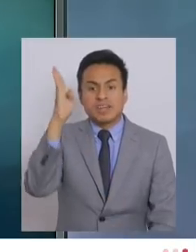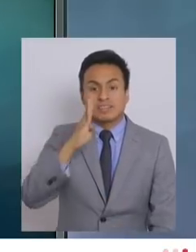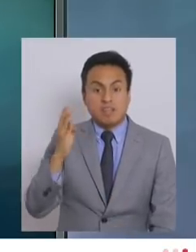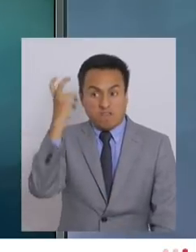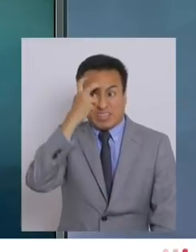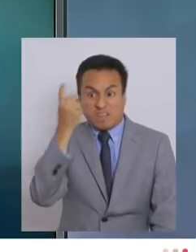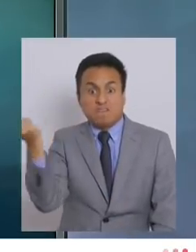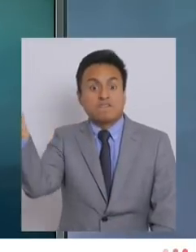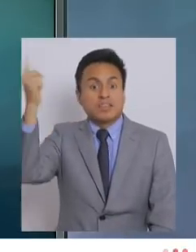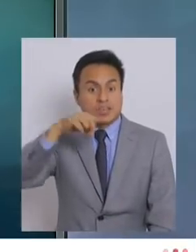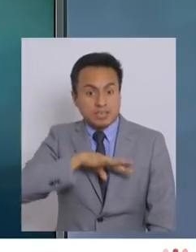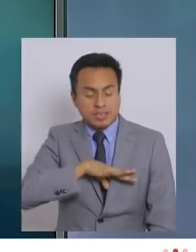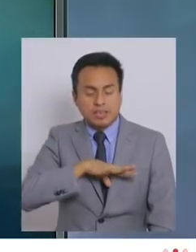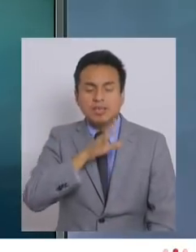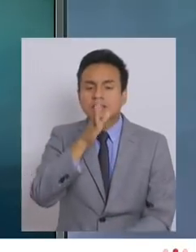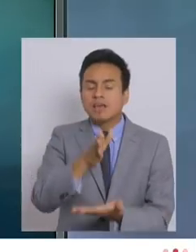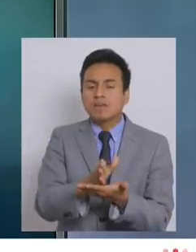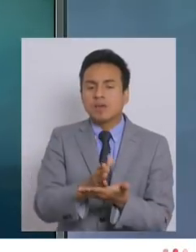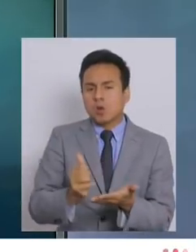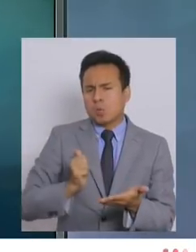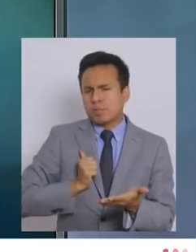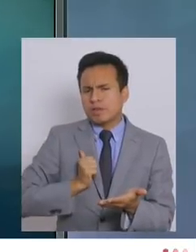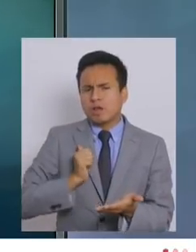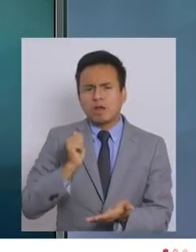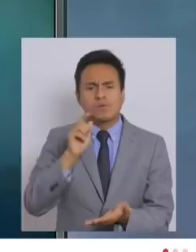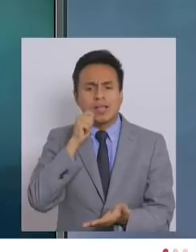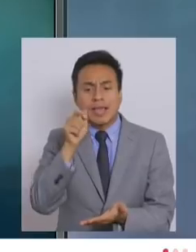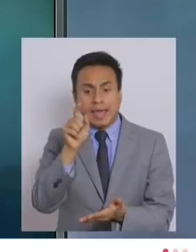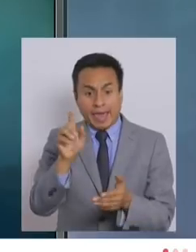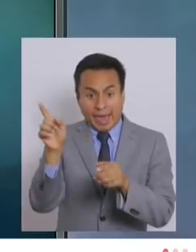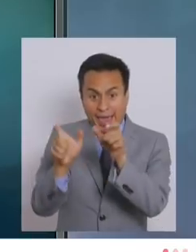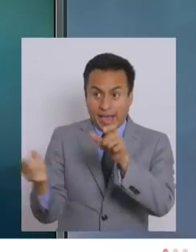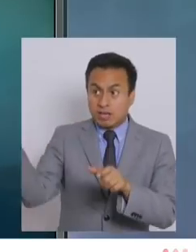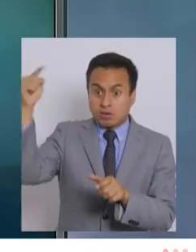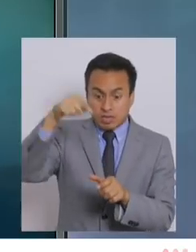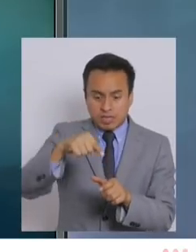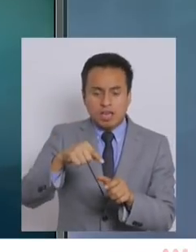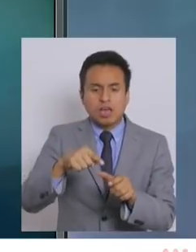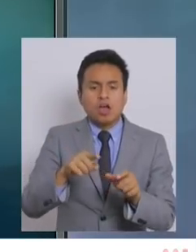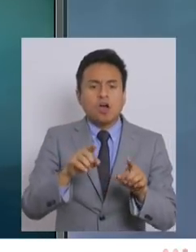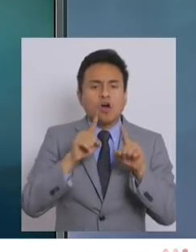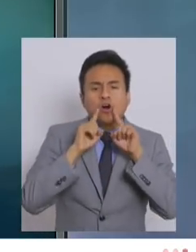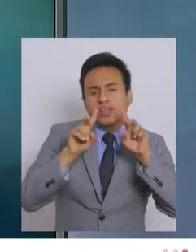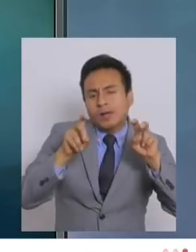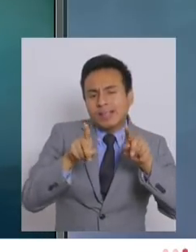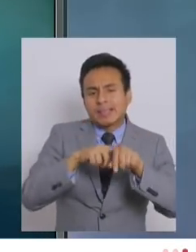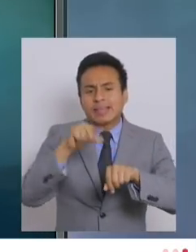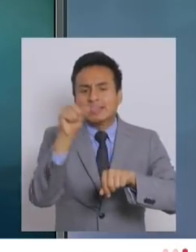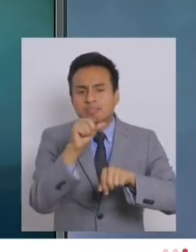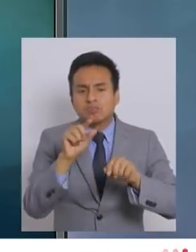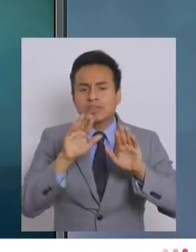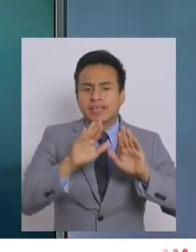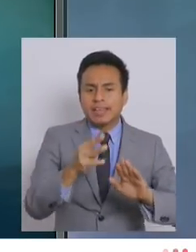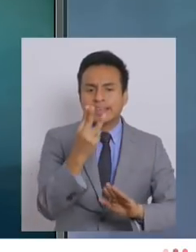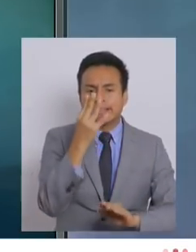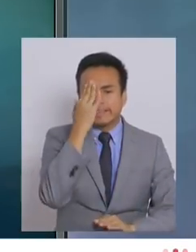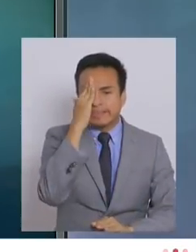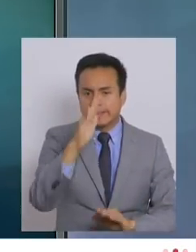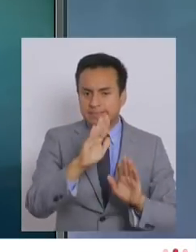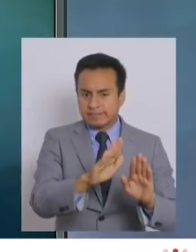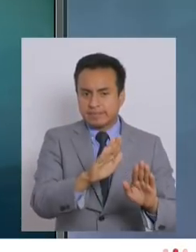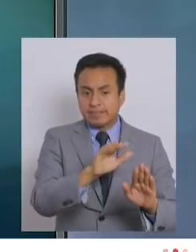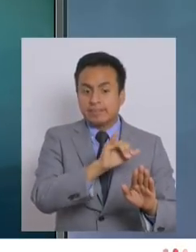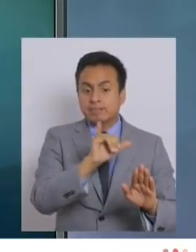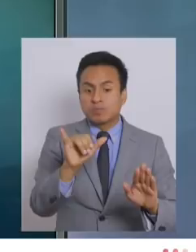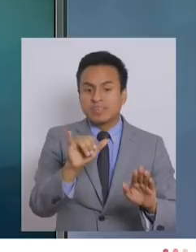deberán cumplir con la obligación de trasladarse a un hotel de tránsito por tres días y luego